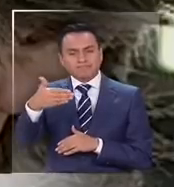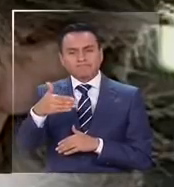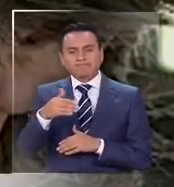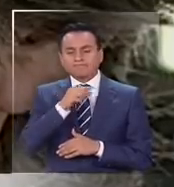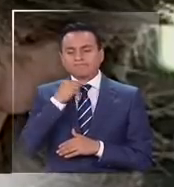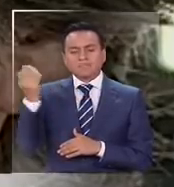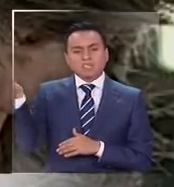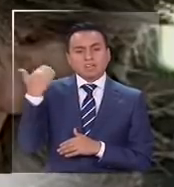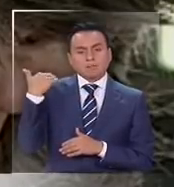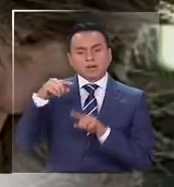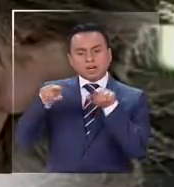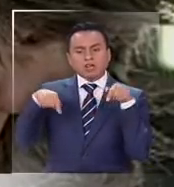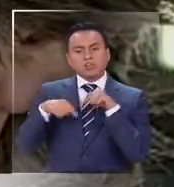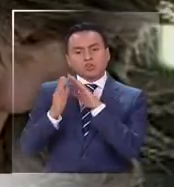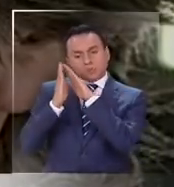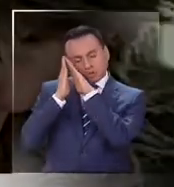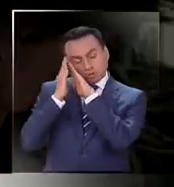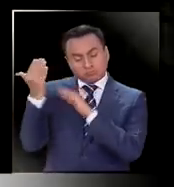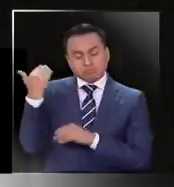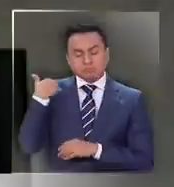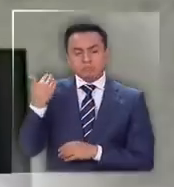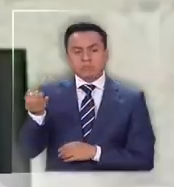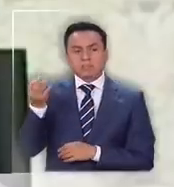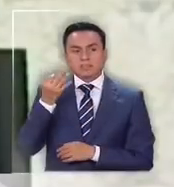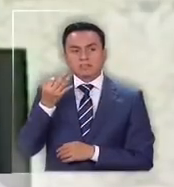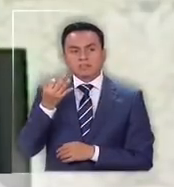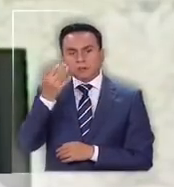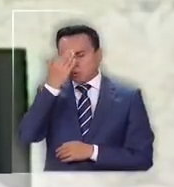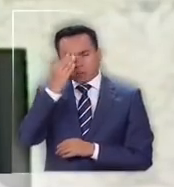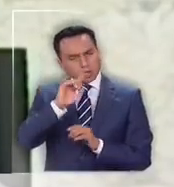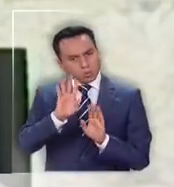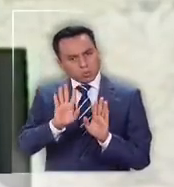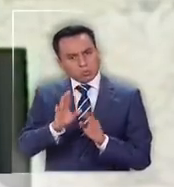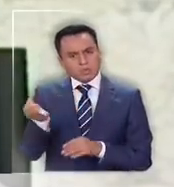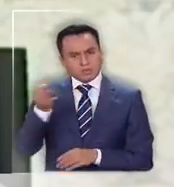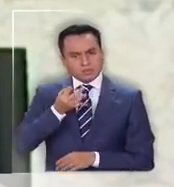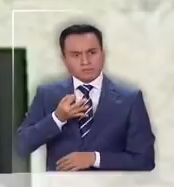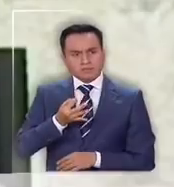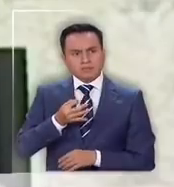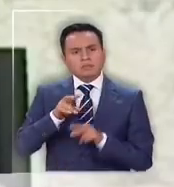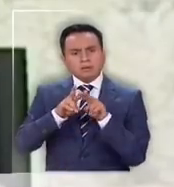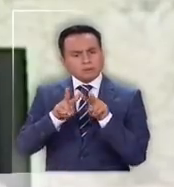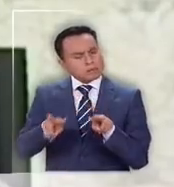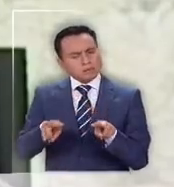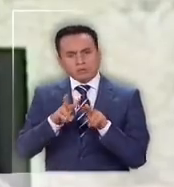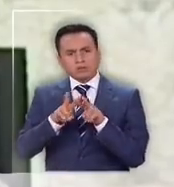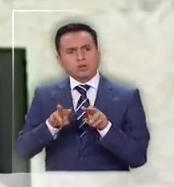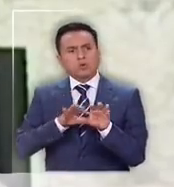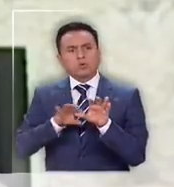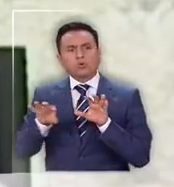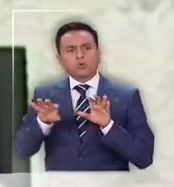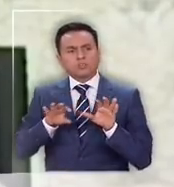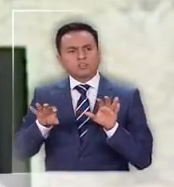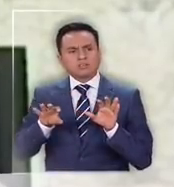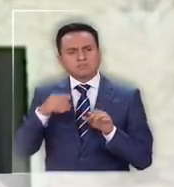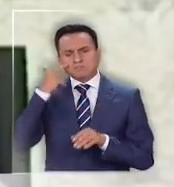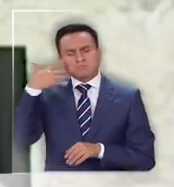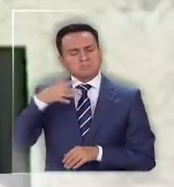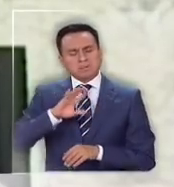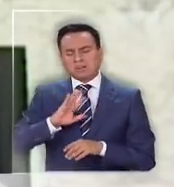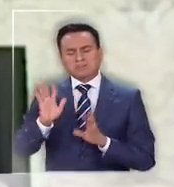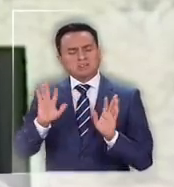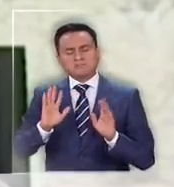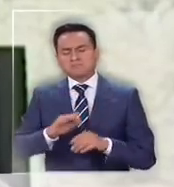sacerdote lo llama a su dormitorio. Y me dice que no me preocupara, que me quedara tranquilito, que estas cosas no tenían ni una importancia.